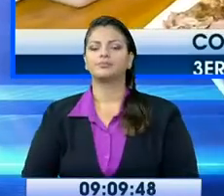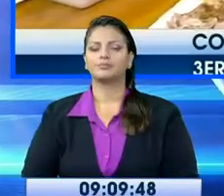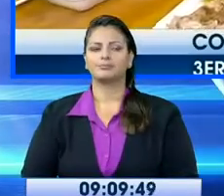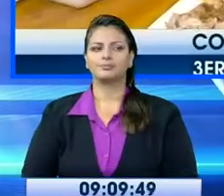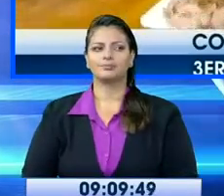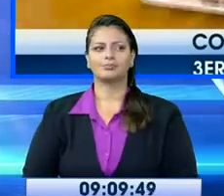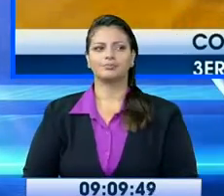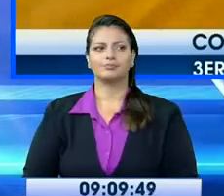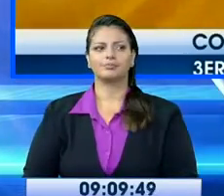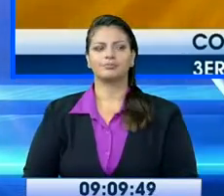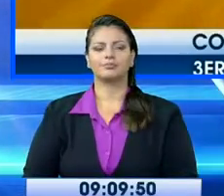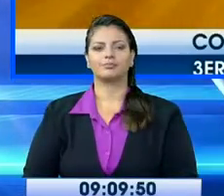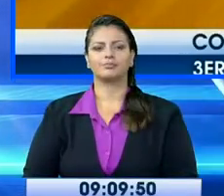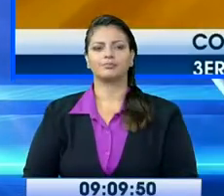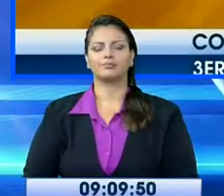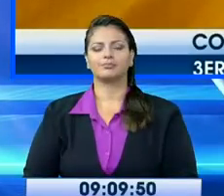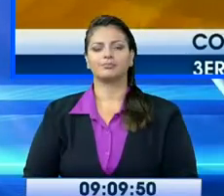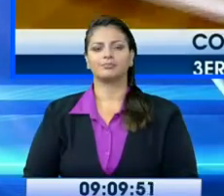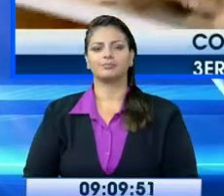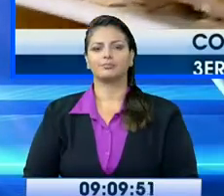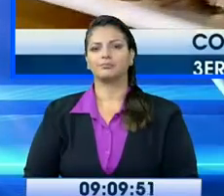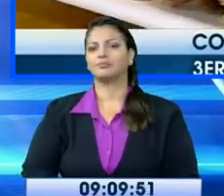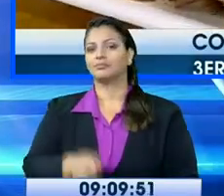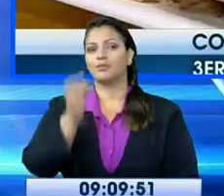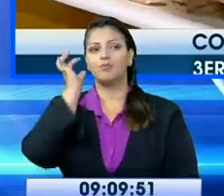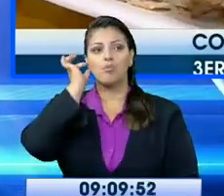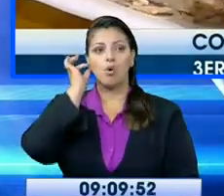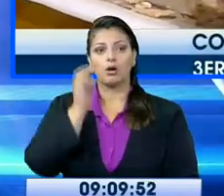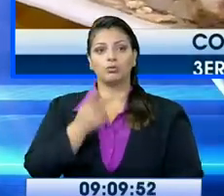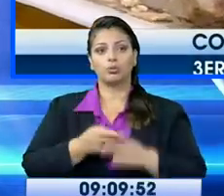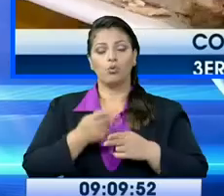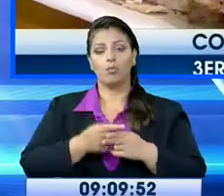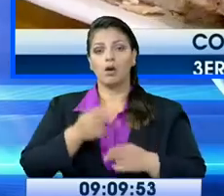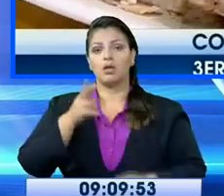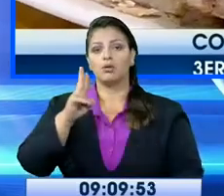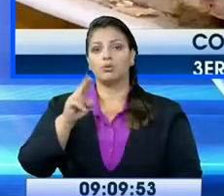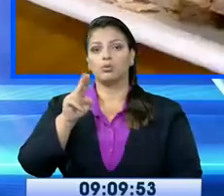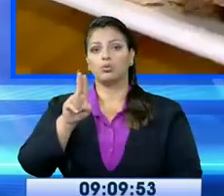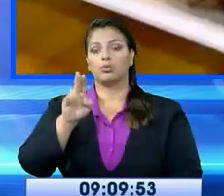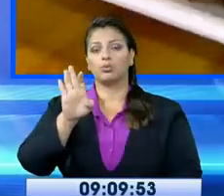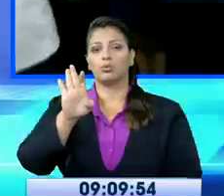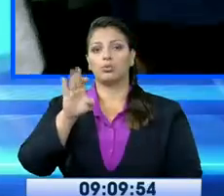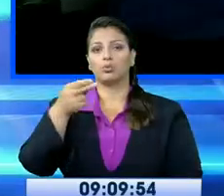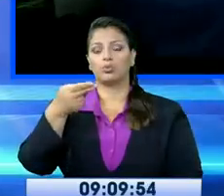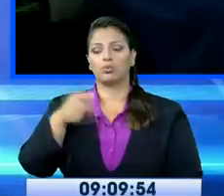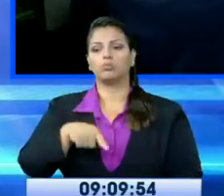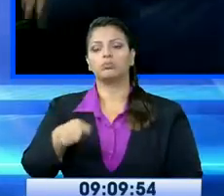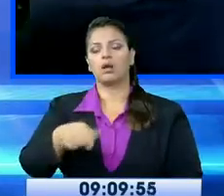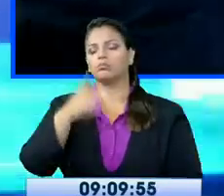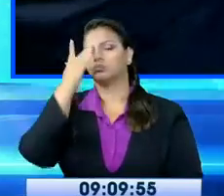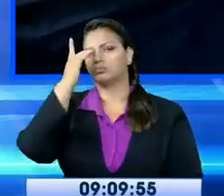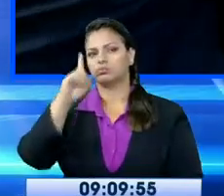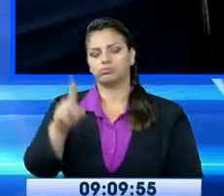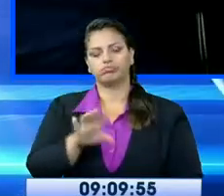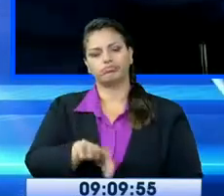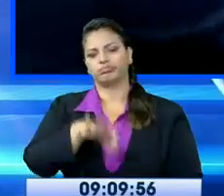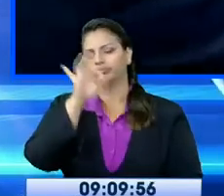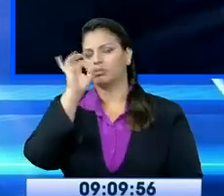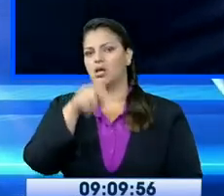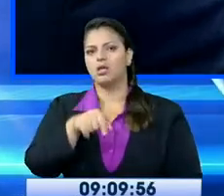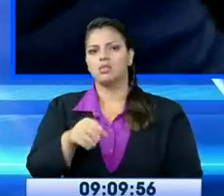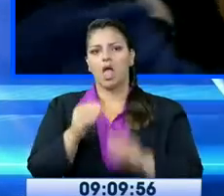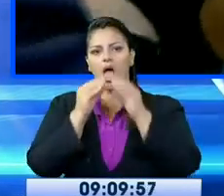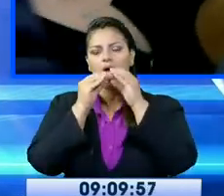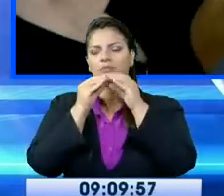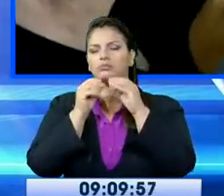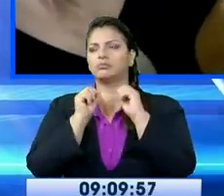salchicha. Ahí está, mira, ahí está Ruth ya decidiendo por el sándwich de jamón. Un verdadero espectáculo, delicioso. Sí. Bueno, felicitaciones